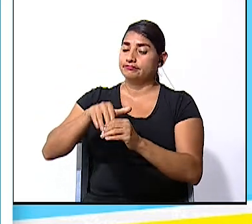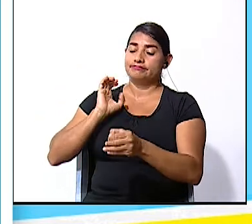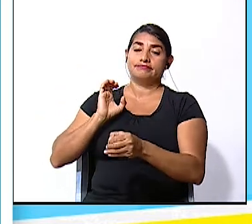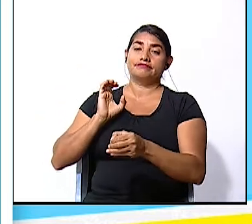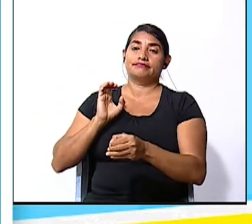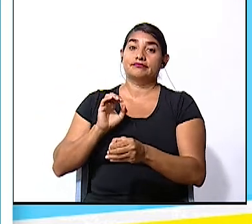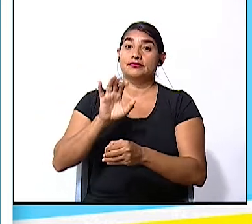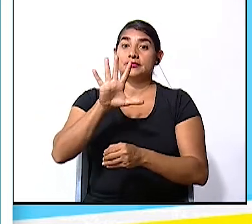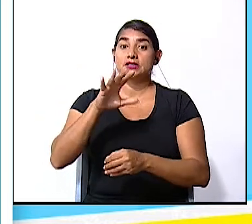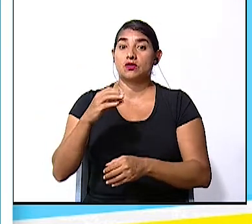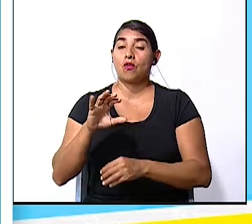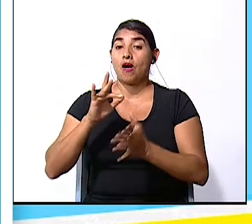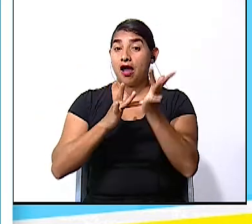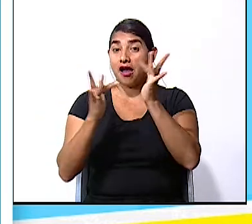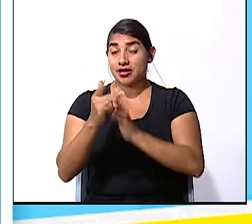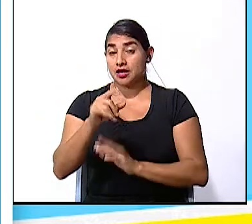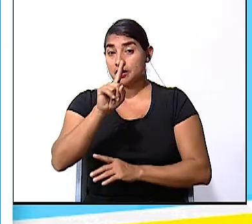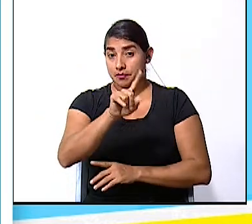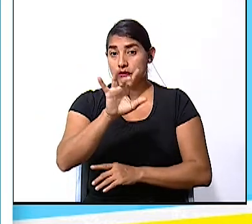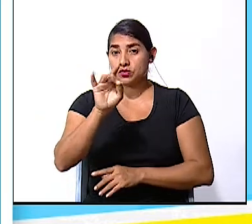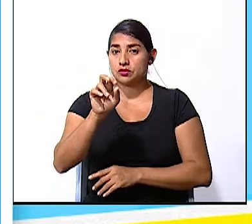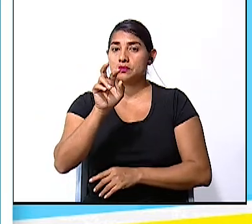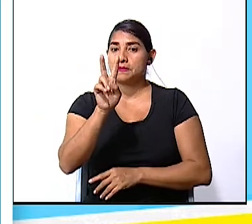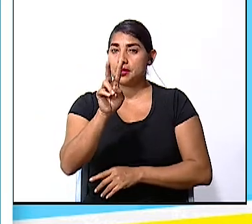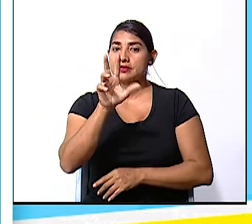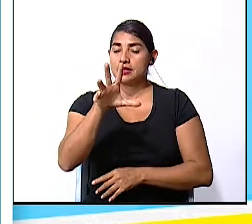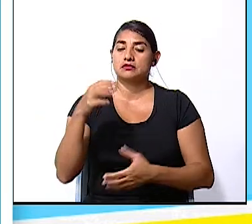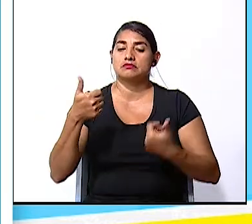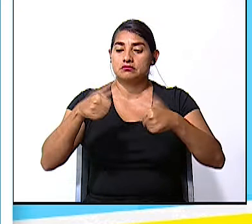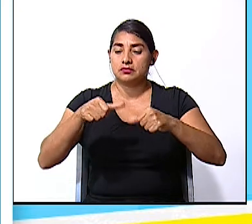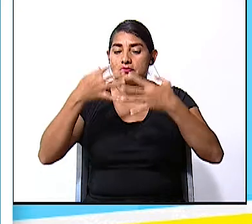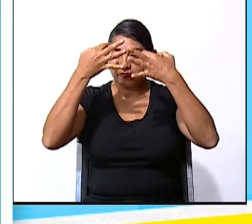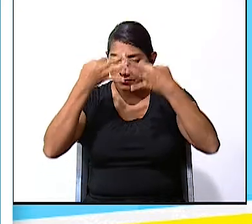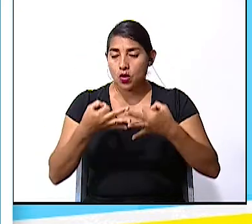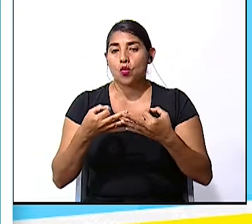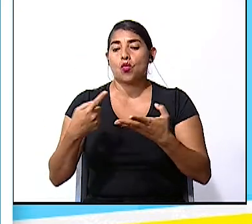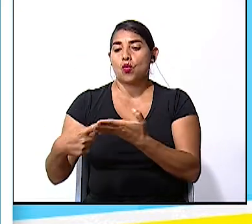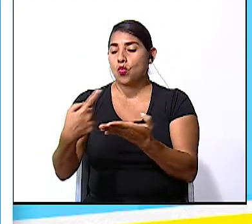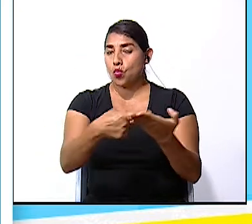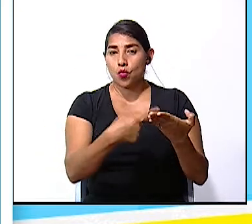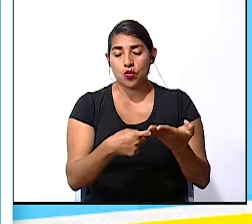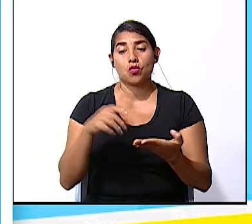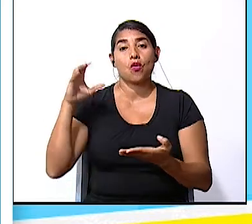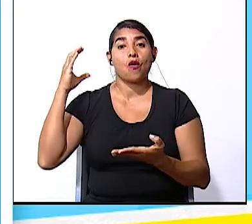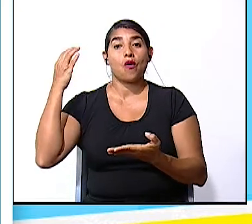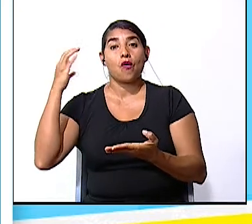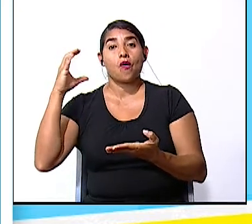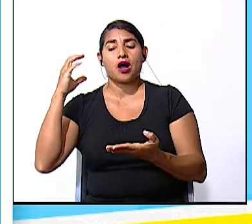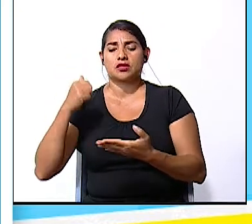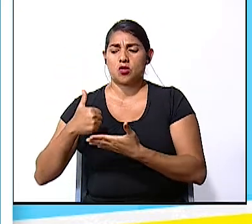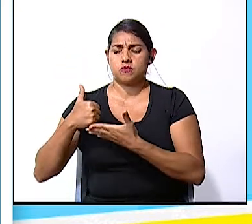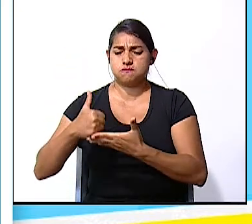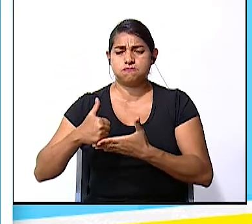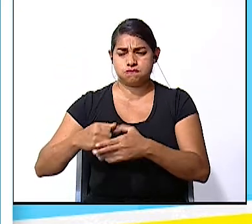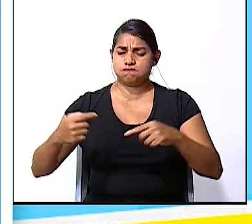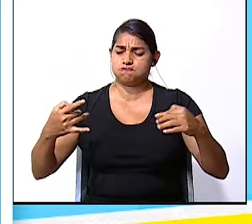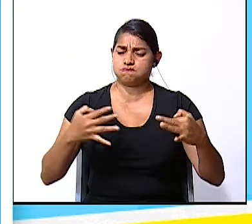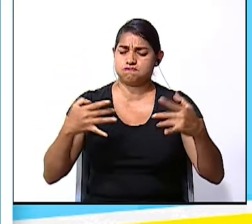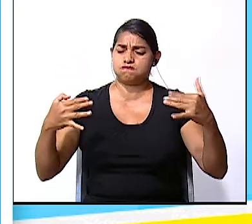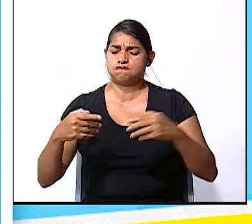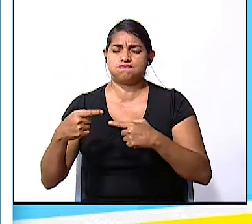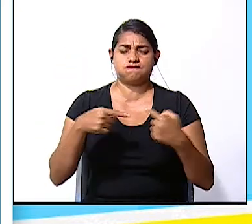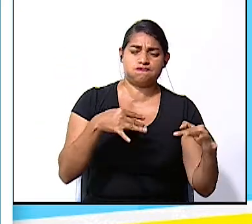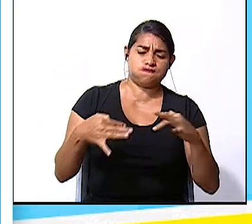Un 5 de abril, pero de 1823, se resolvió finalmente cuando cartagos obligan por la fuerza de las armas a